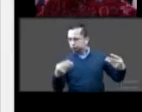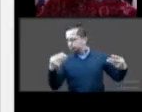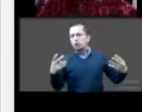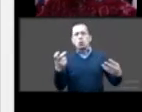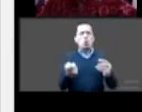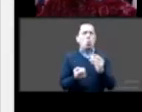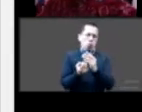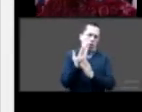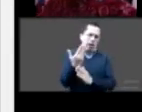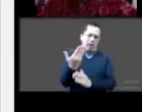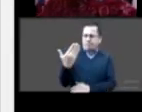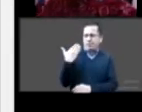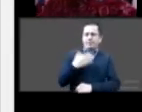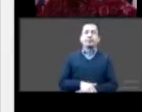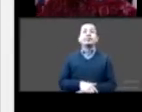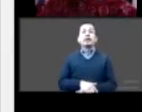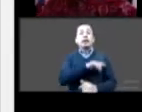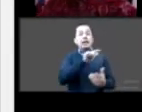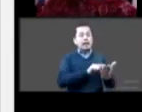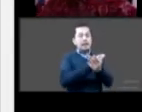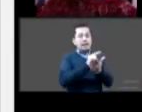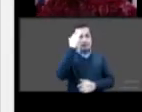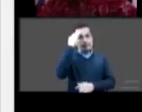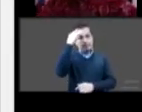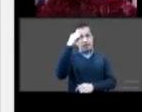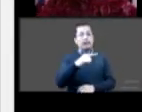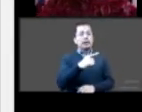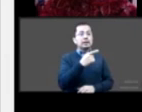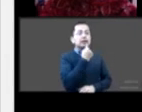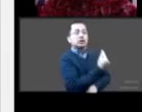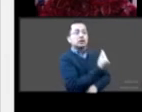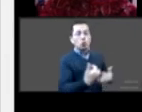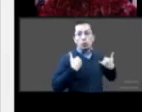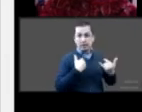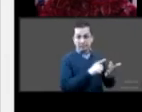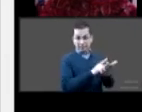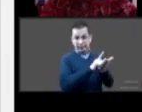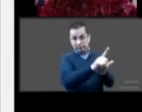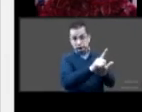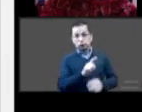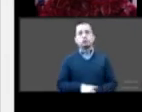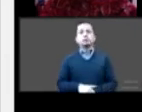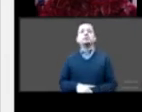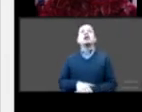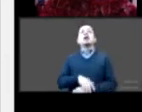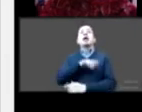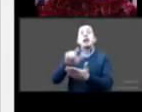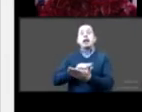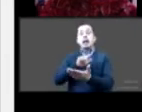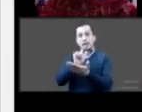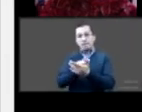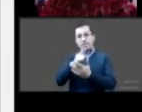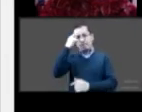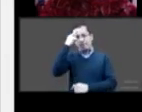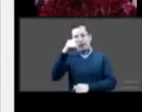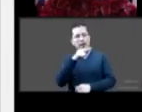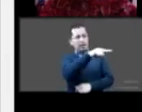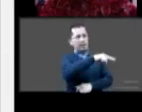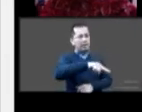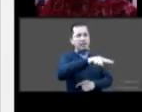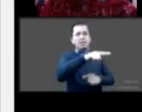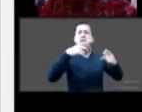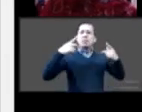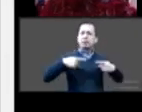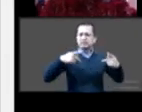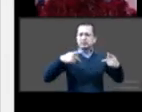de Niños, Niñas y Adolescentes, la Ley para la Protección, Atención y Asistencia a las Víctimas de los Delitos